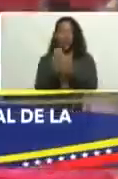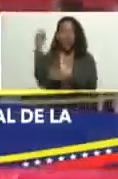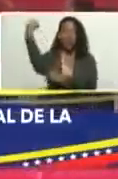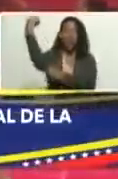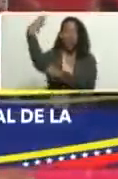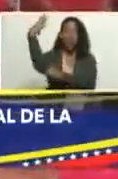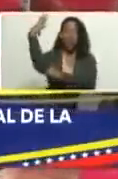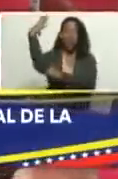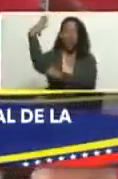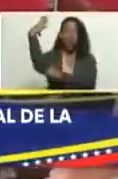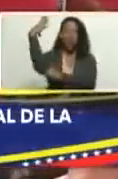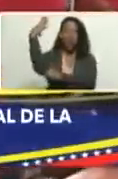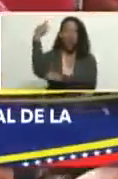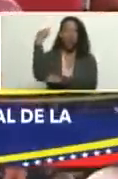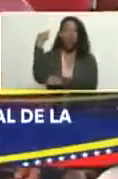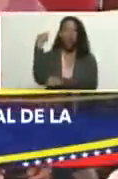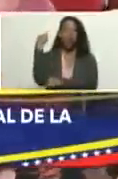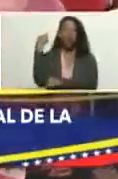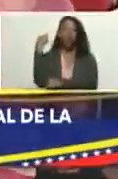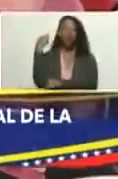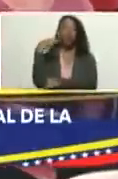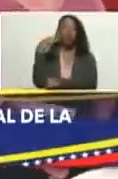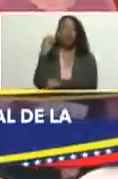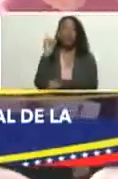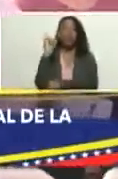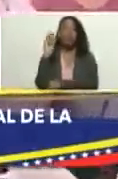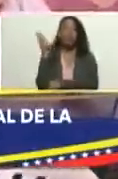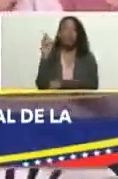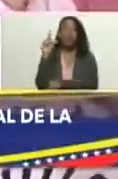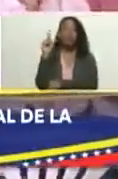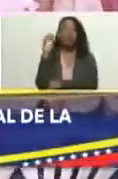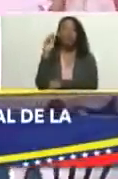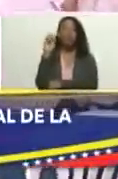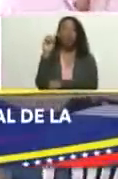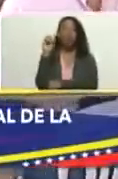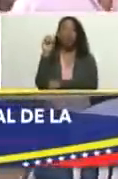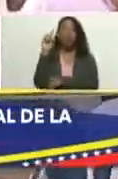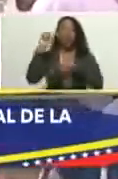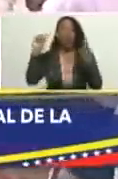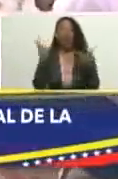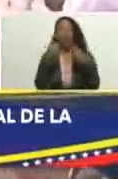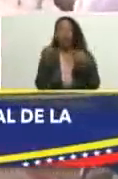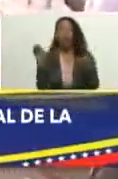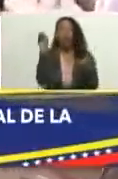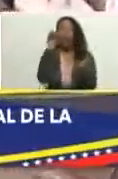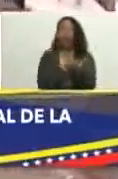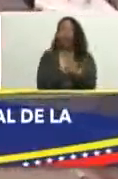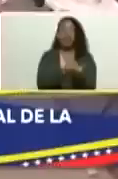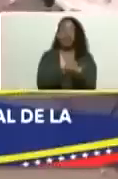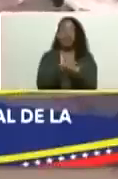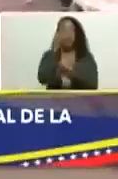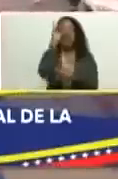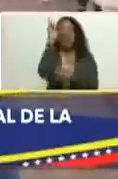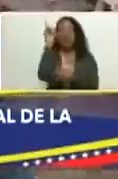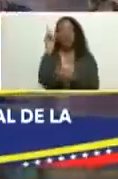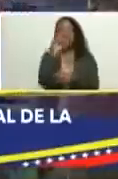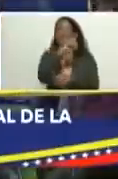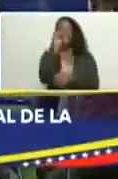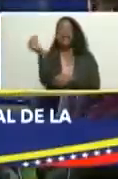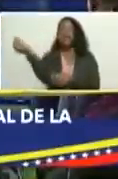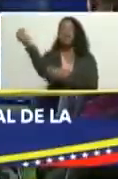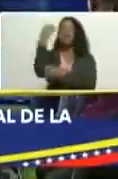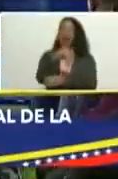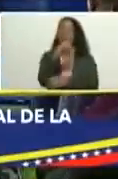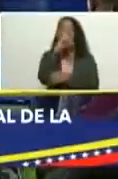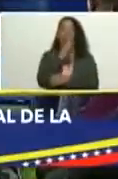Torrealba e Hipólito, y por supuesto a nuestra vicepresidenta, que está de cumpleaños nuevamente. Que cumpla 100 años más